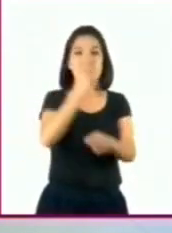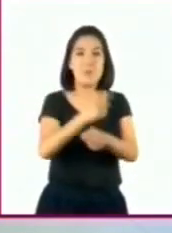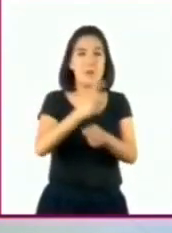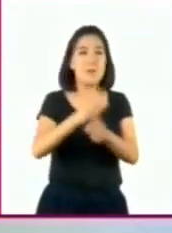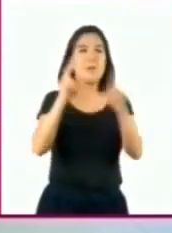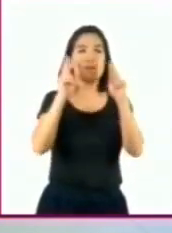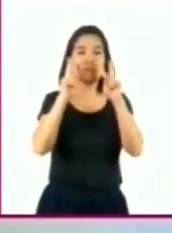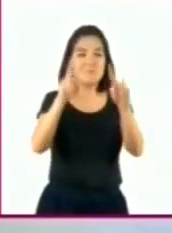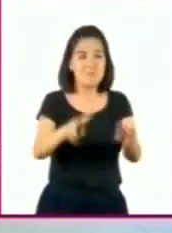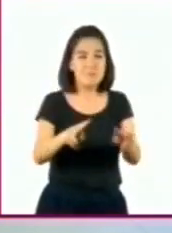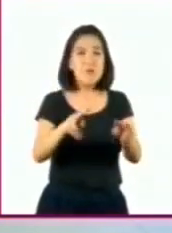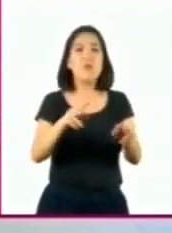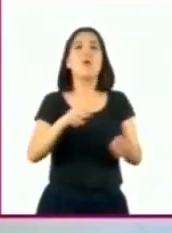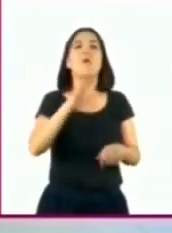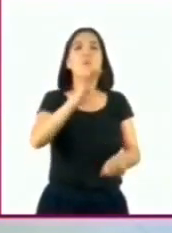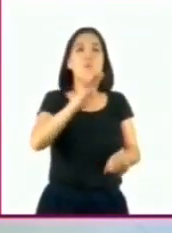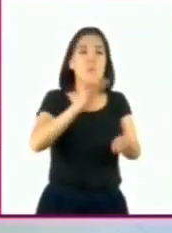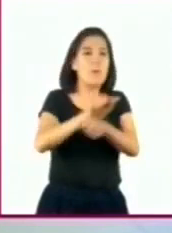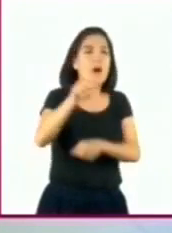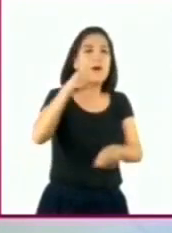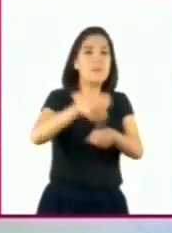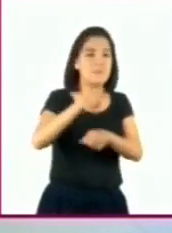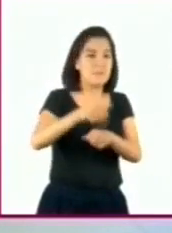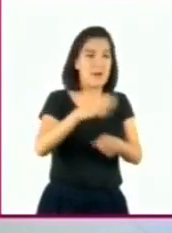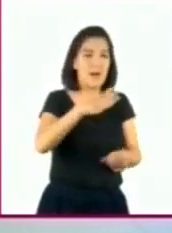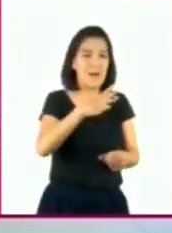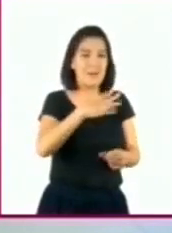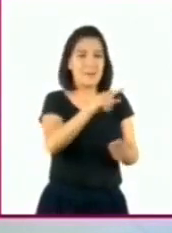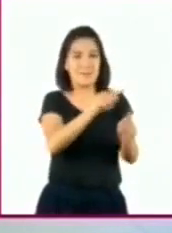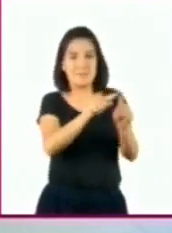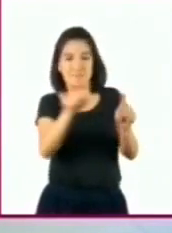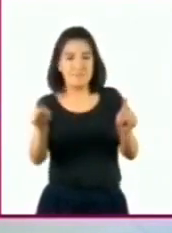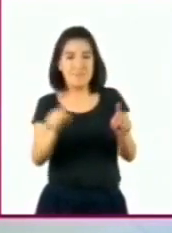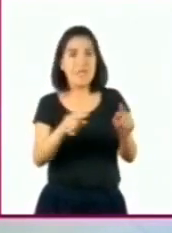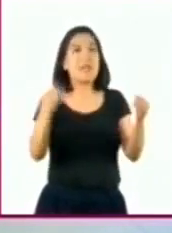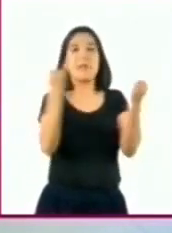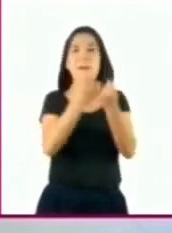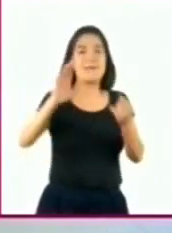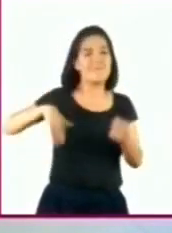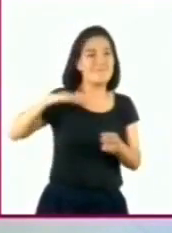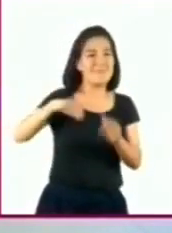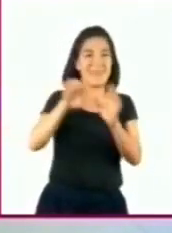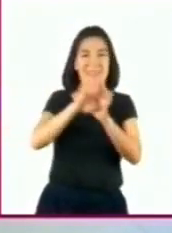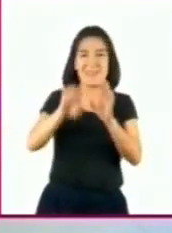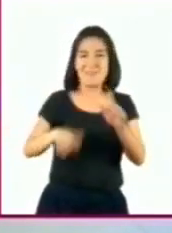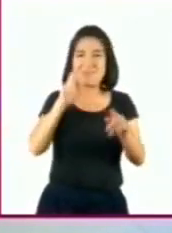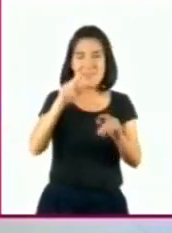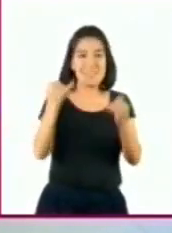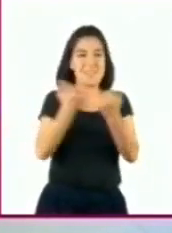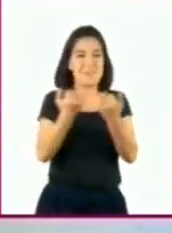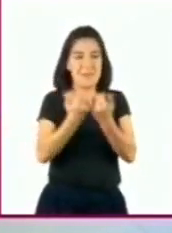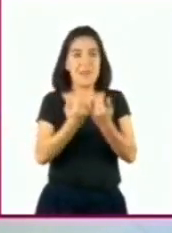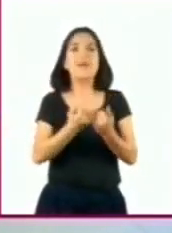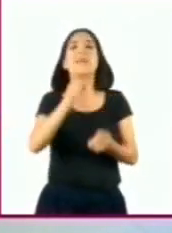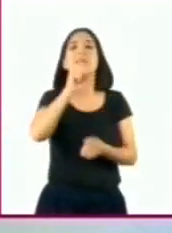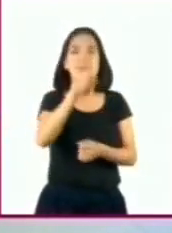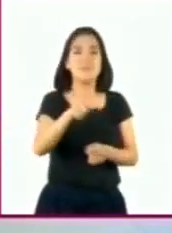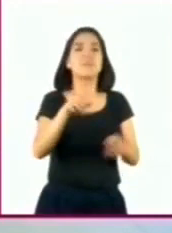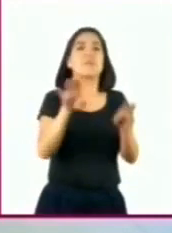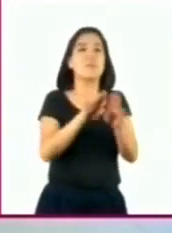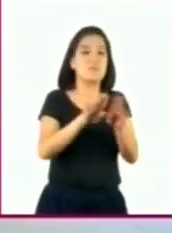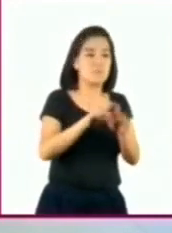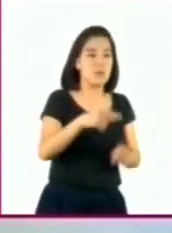observar entre qué número se encuentra. Al igual que en el ejemplo anterior, un entero con